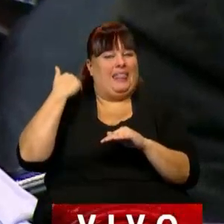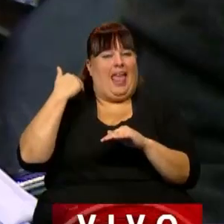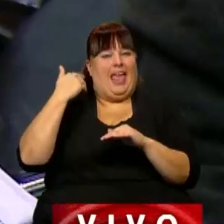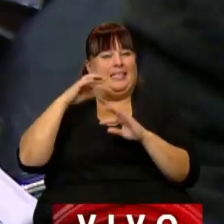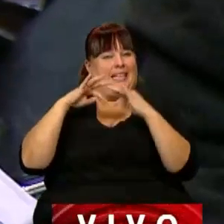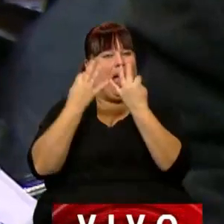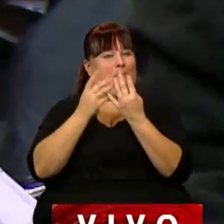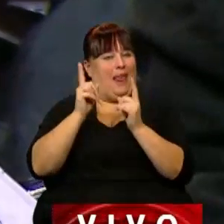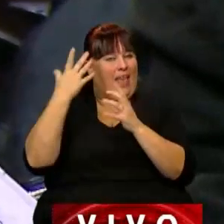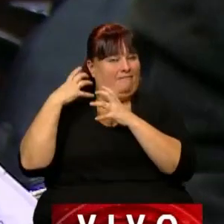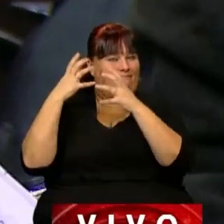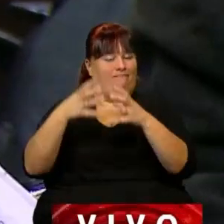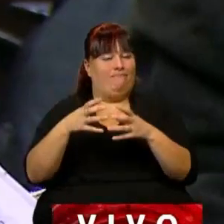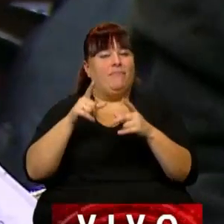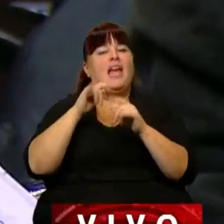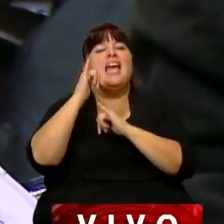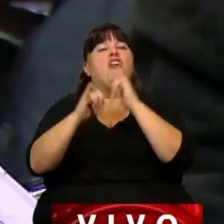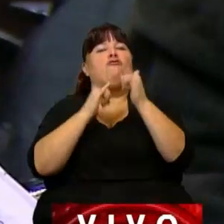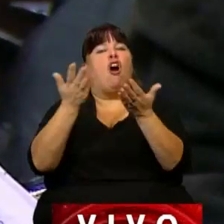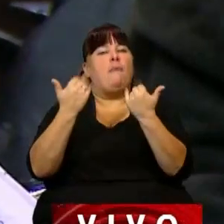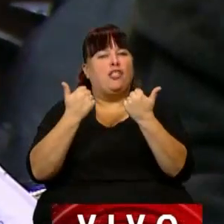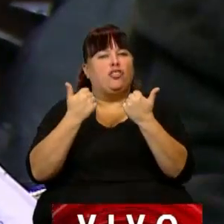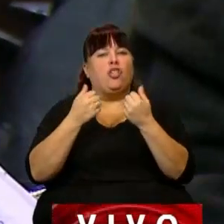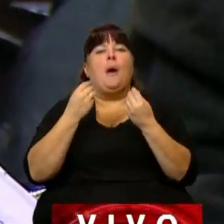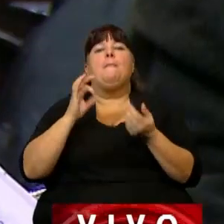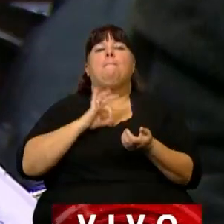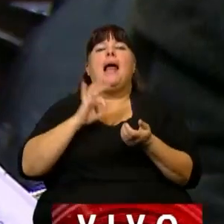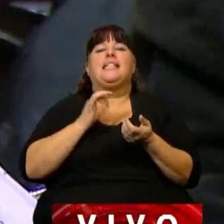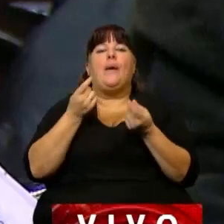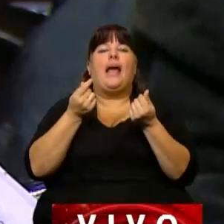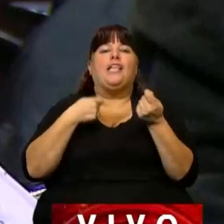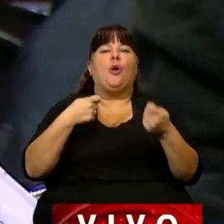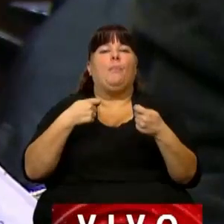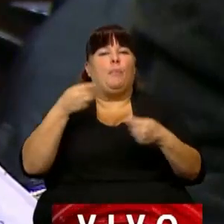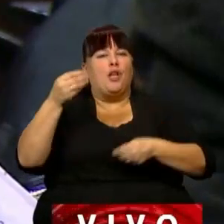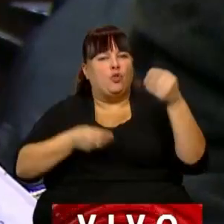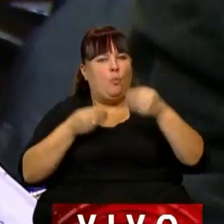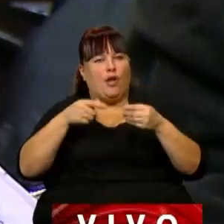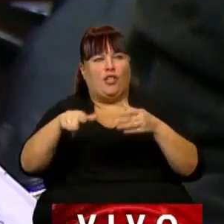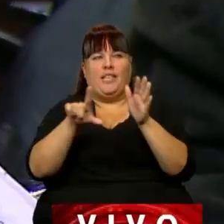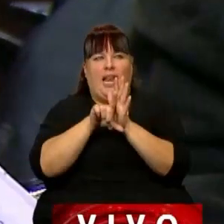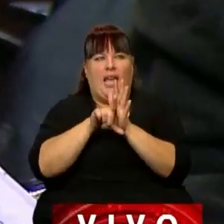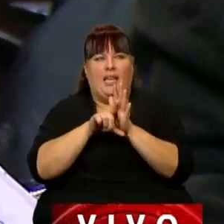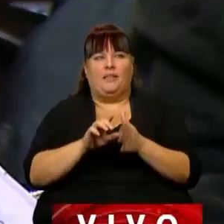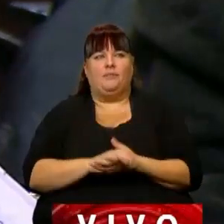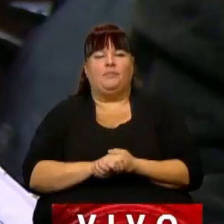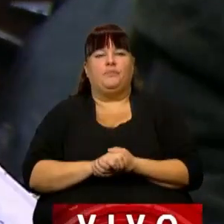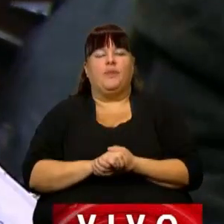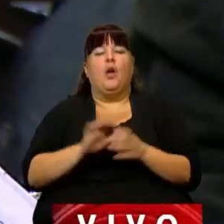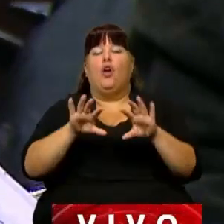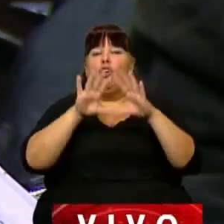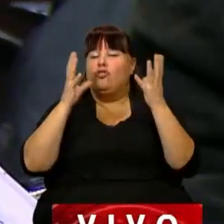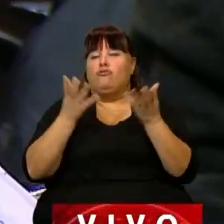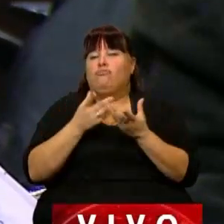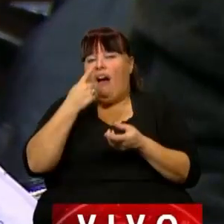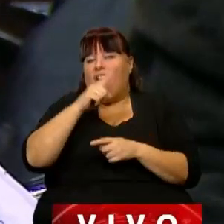la anterior Cámara, un informe para saber el costo presupuestario de estas medidas. Y bueno, todo esto